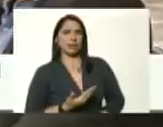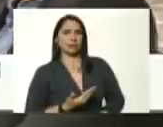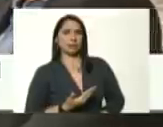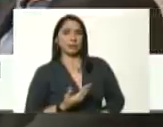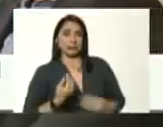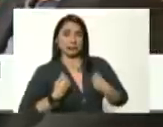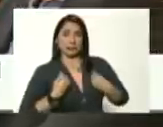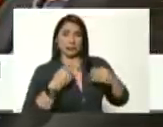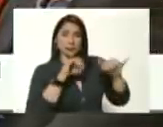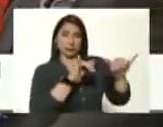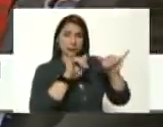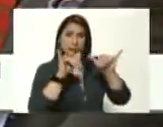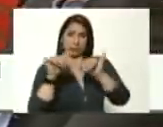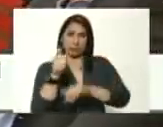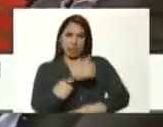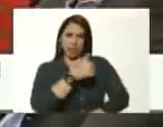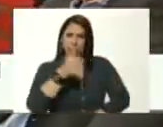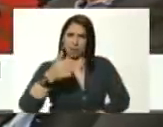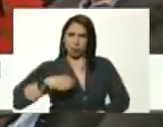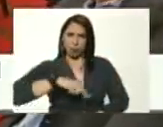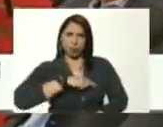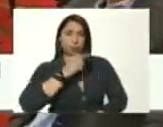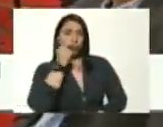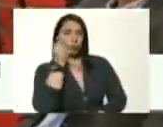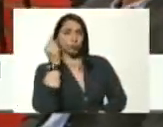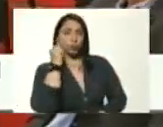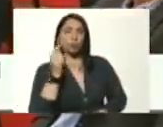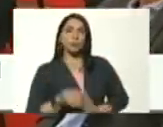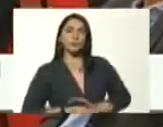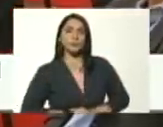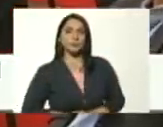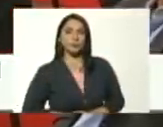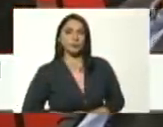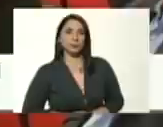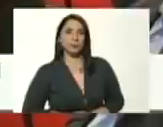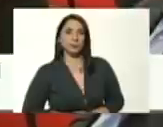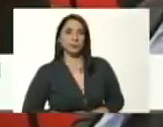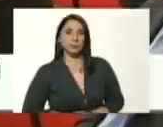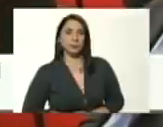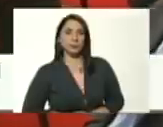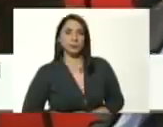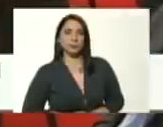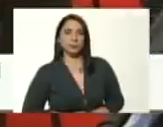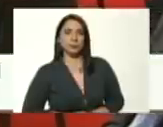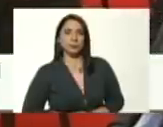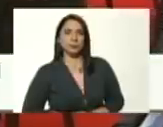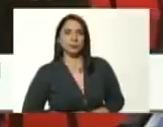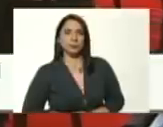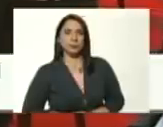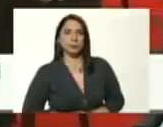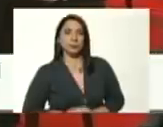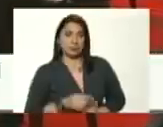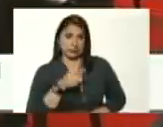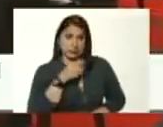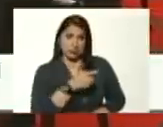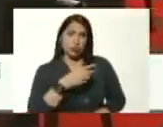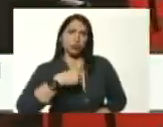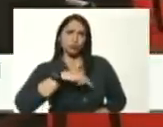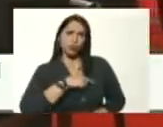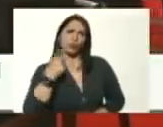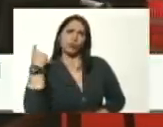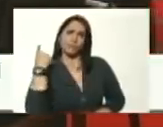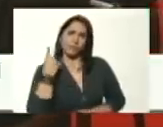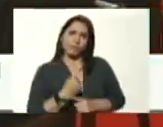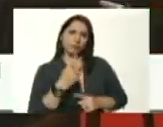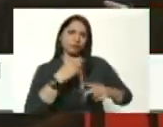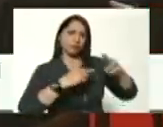de cada una de nosotras o de cada uno de nosotros desde allí es que tenemos que construir